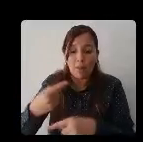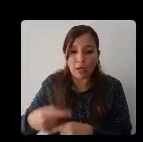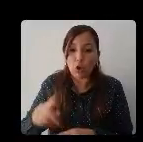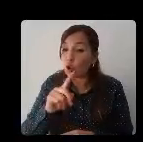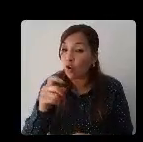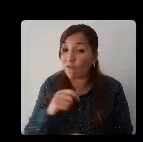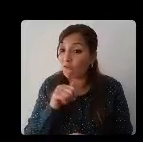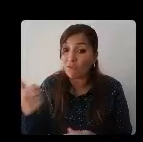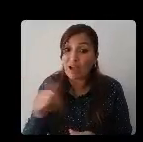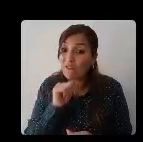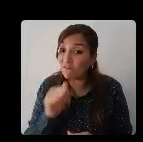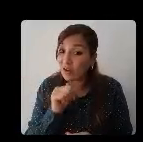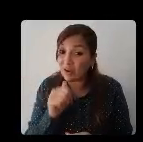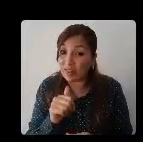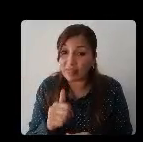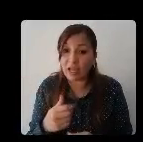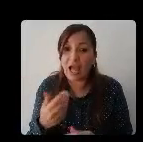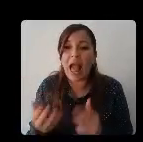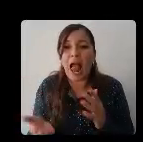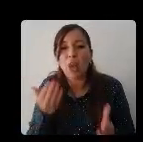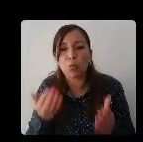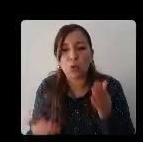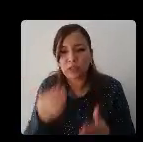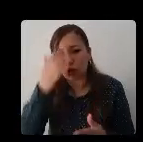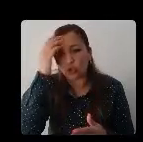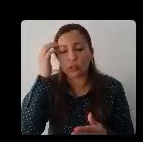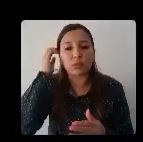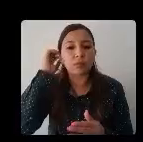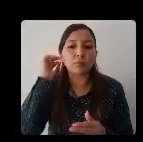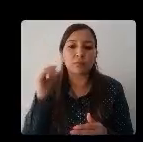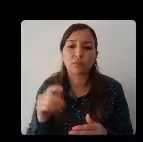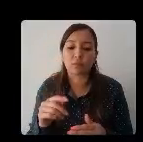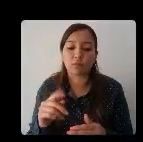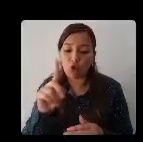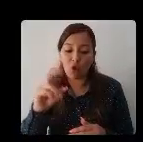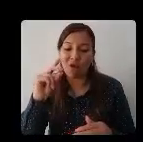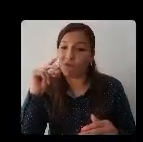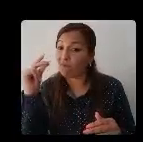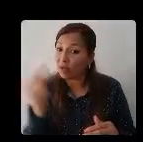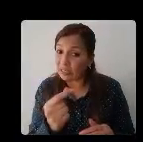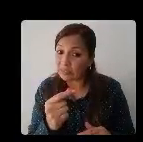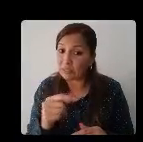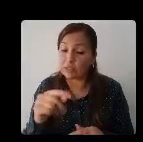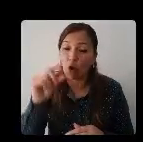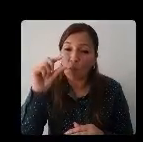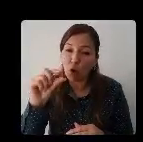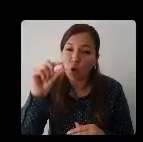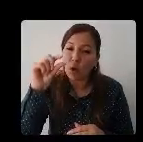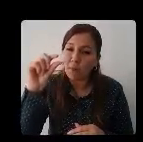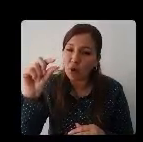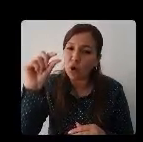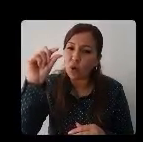hacer empresa aquí en nuestra comunidad y generar oportunidades para nuestra gente aquí en nuestra comunidad. Eso